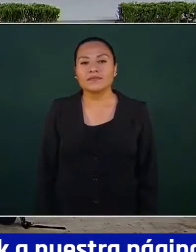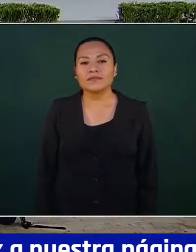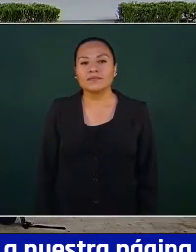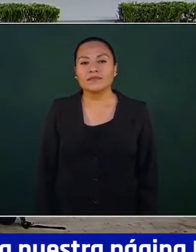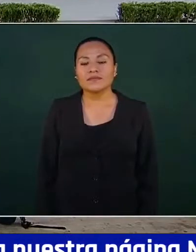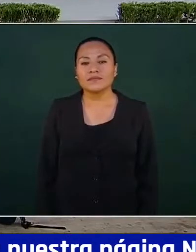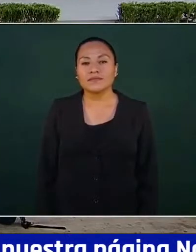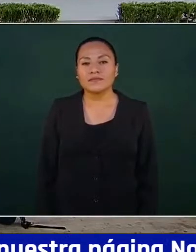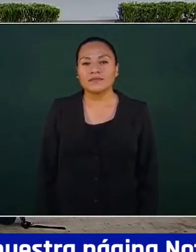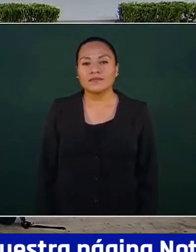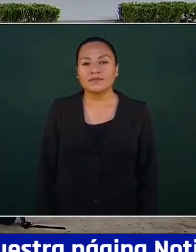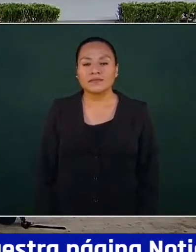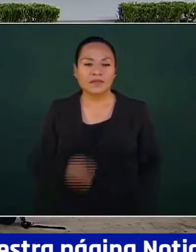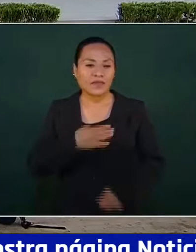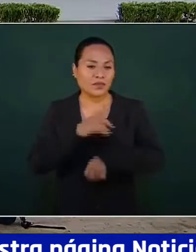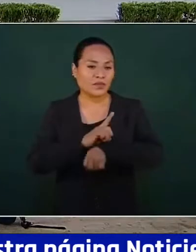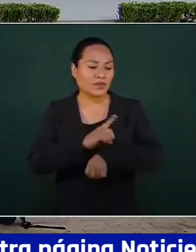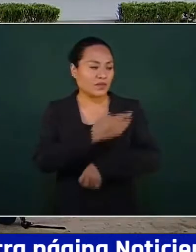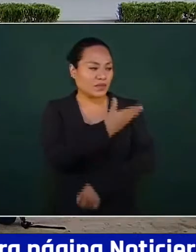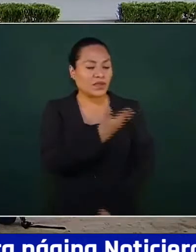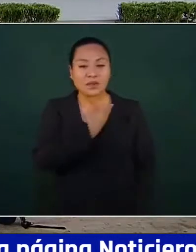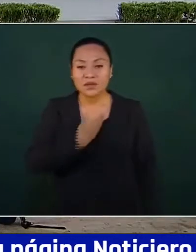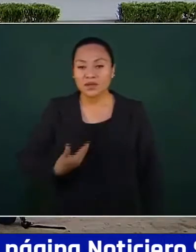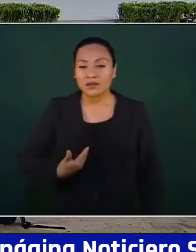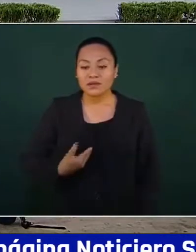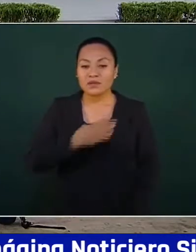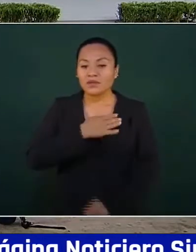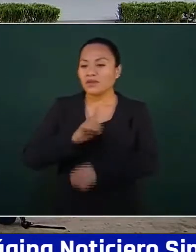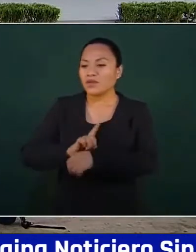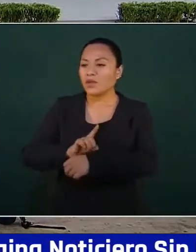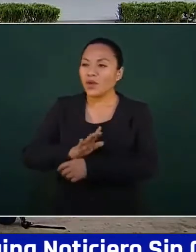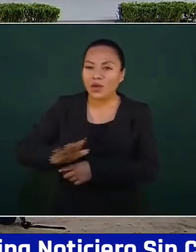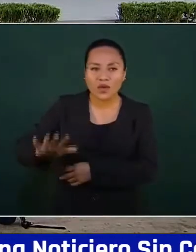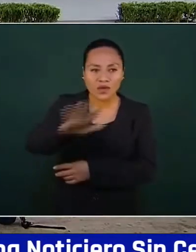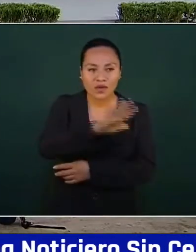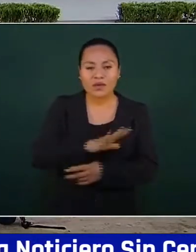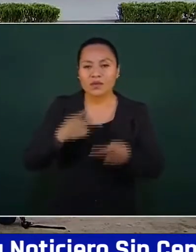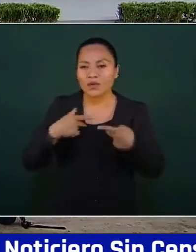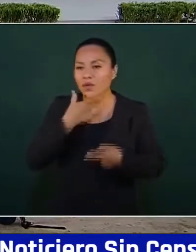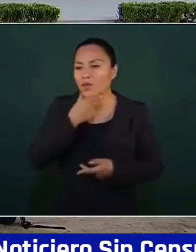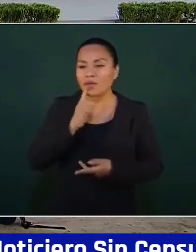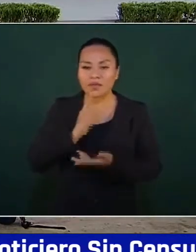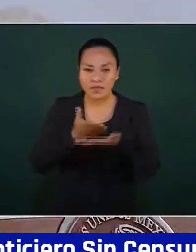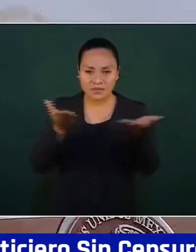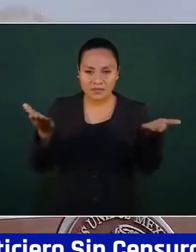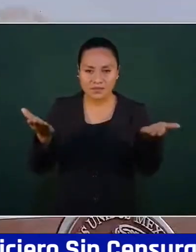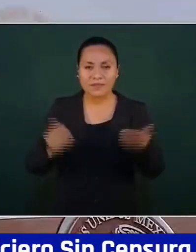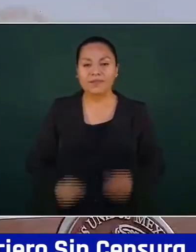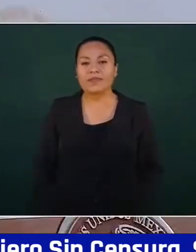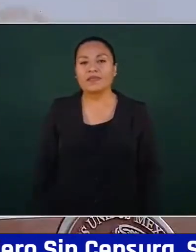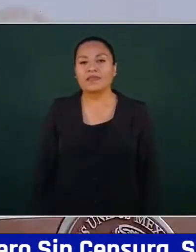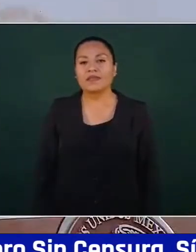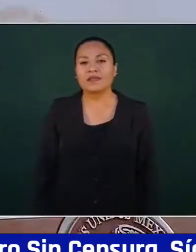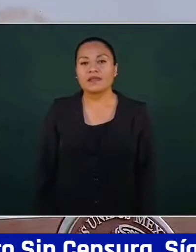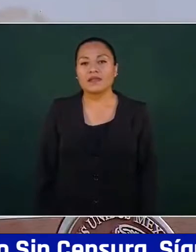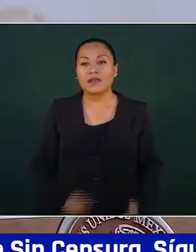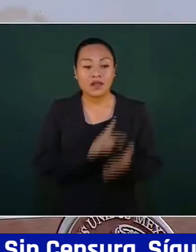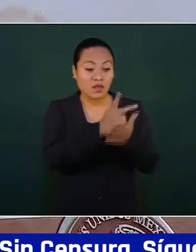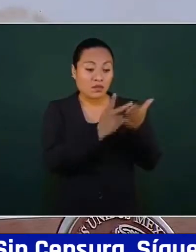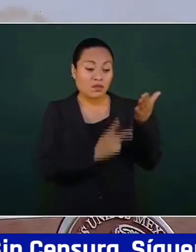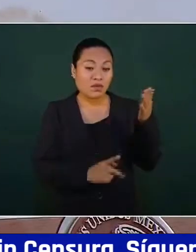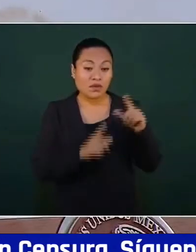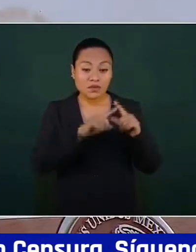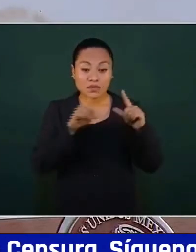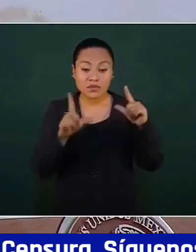Buenos días, presidente. Buenos días a todas y todos. Como sabemos, el Programa Nacional